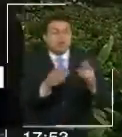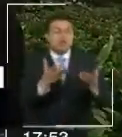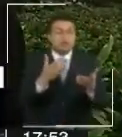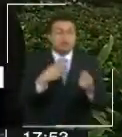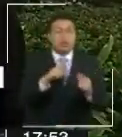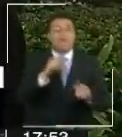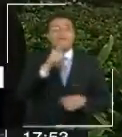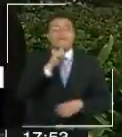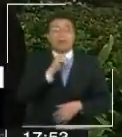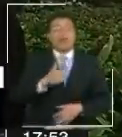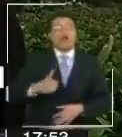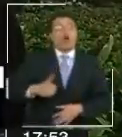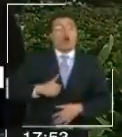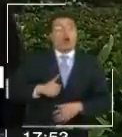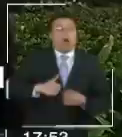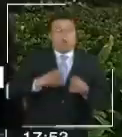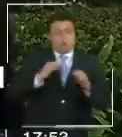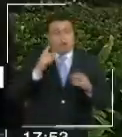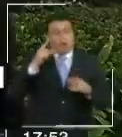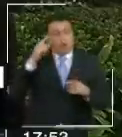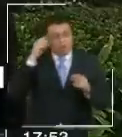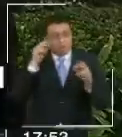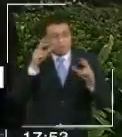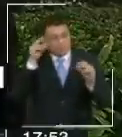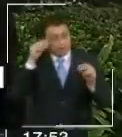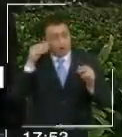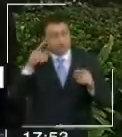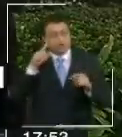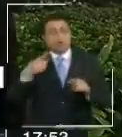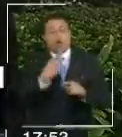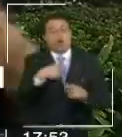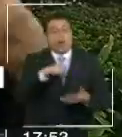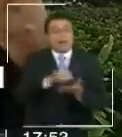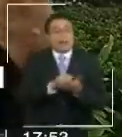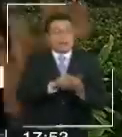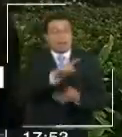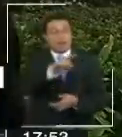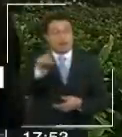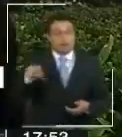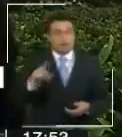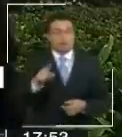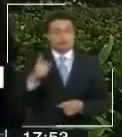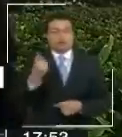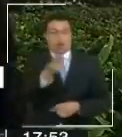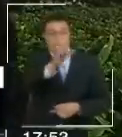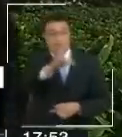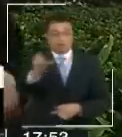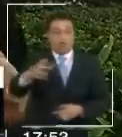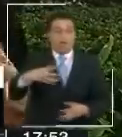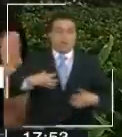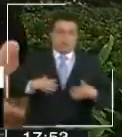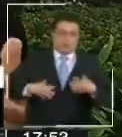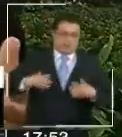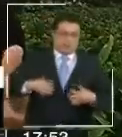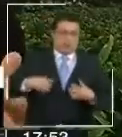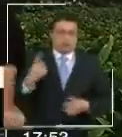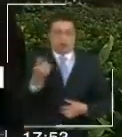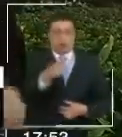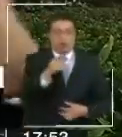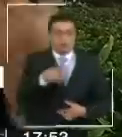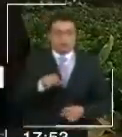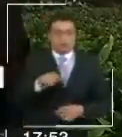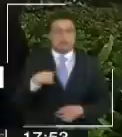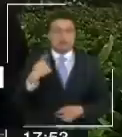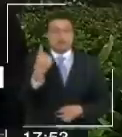de comprensión de lo que efectivamente está reclamando hoy día la población. Tenemos irritada a la población, tenemos, perdónenme el